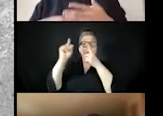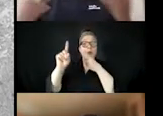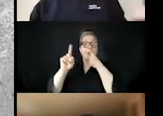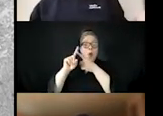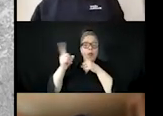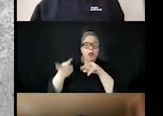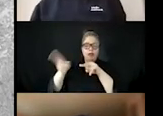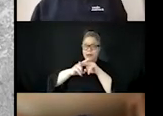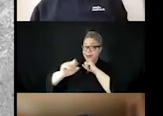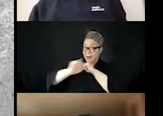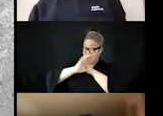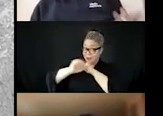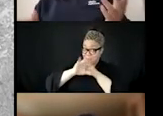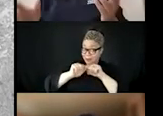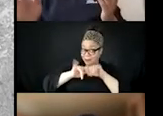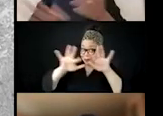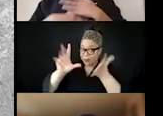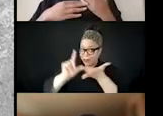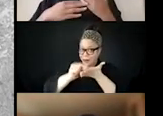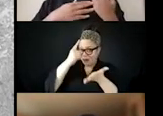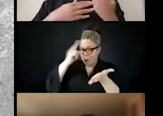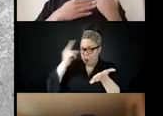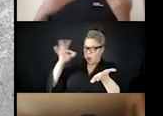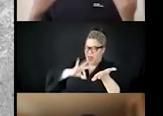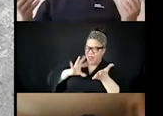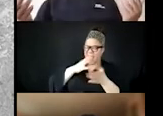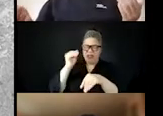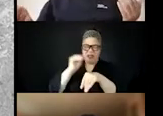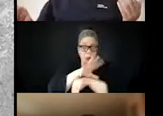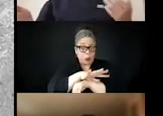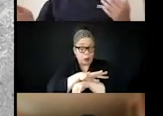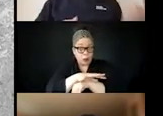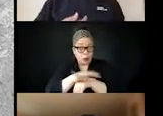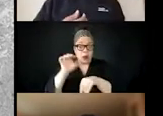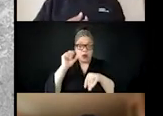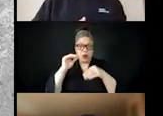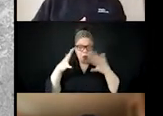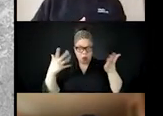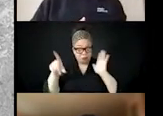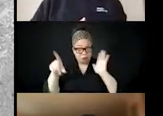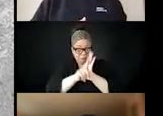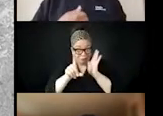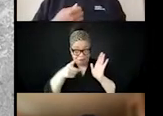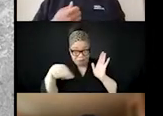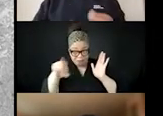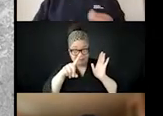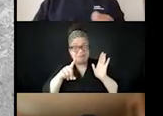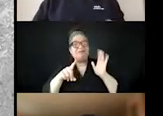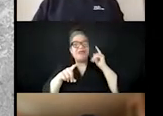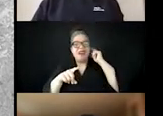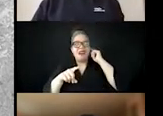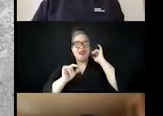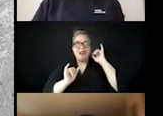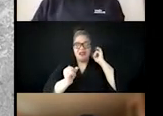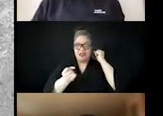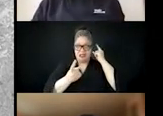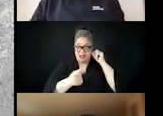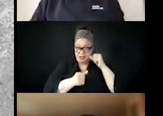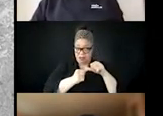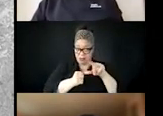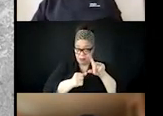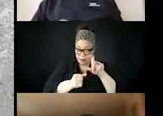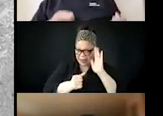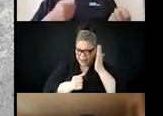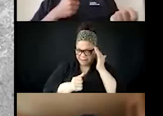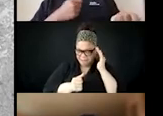primordial es era circular e incrementar la circulación de los periódicos para tener